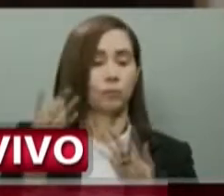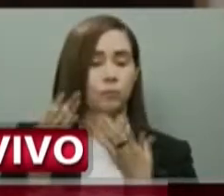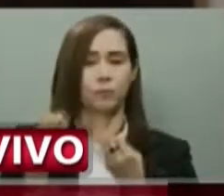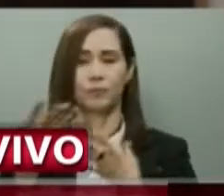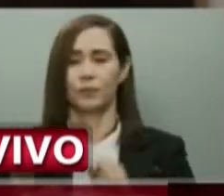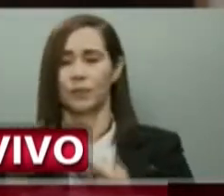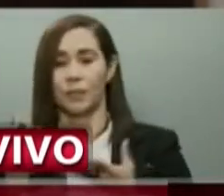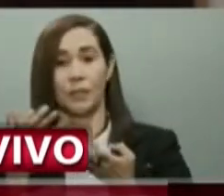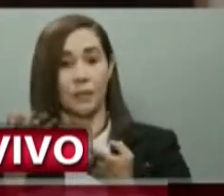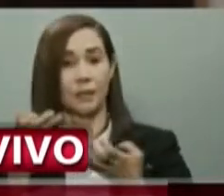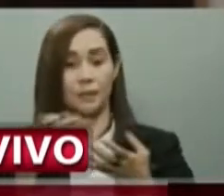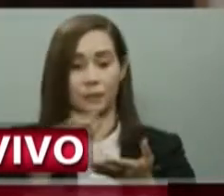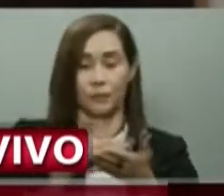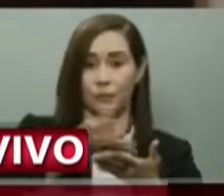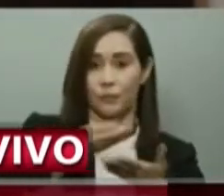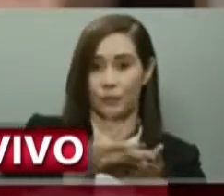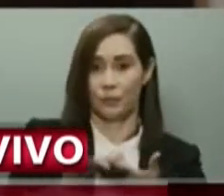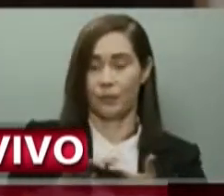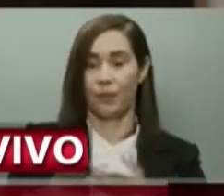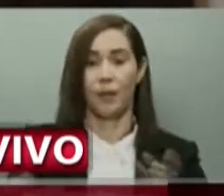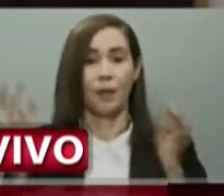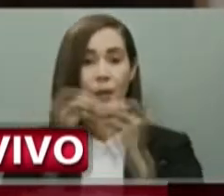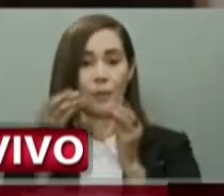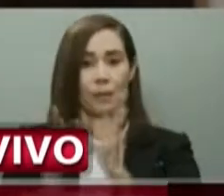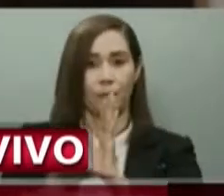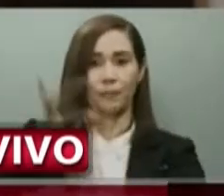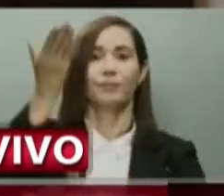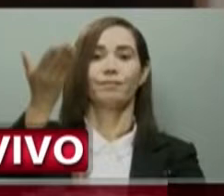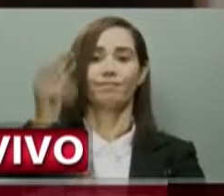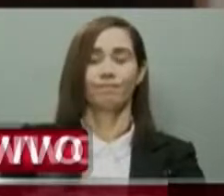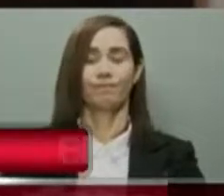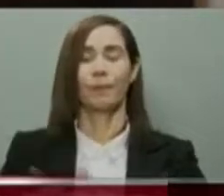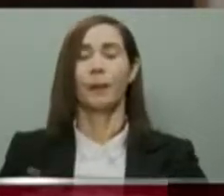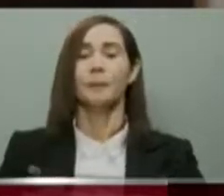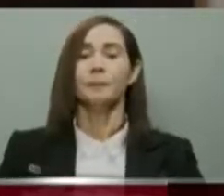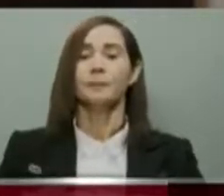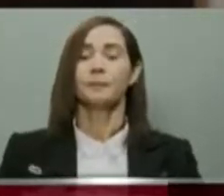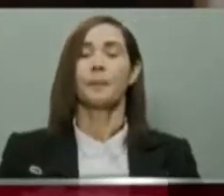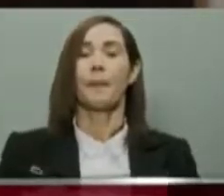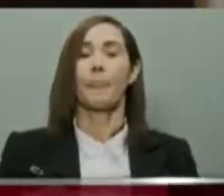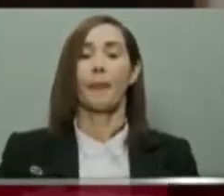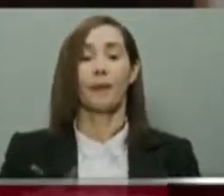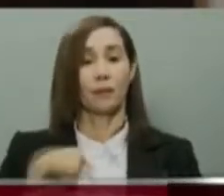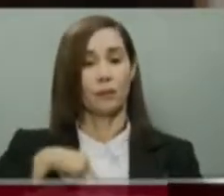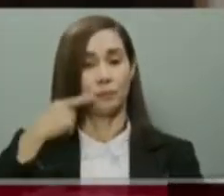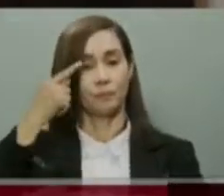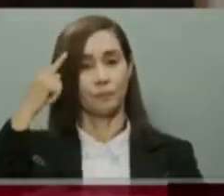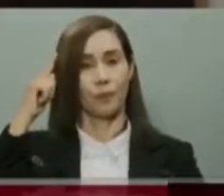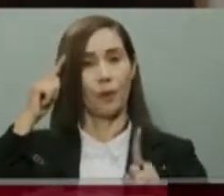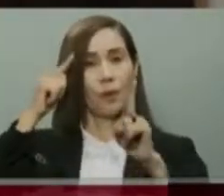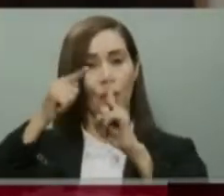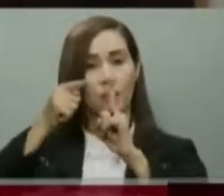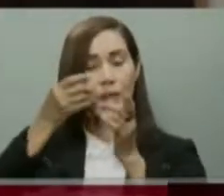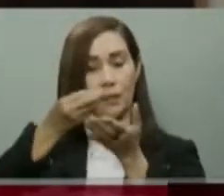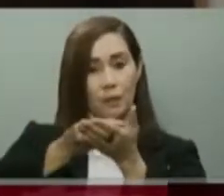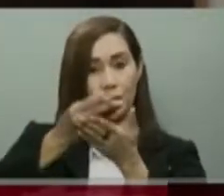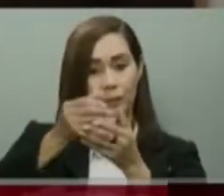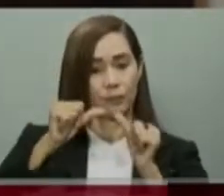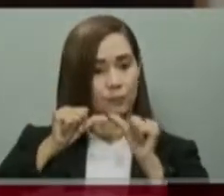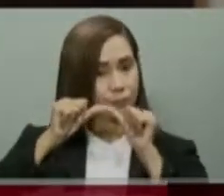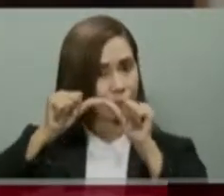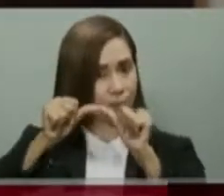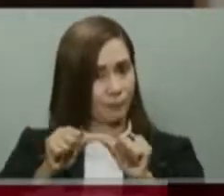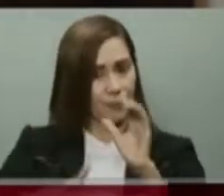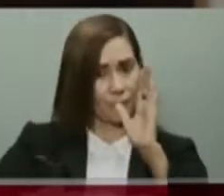demanda y también mayores costos de los insumos. Se proyecta que los precios de los fertilizantes